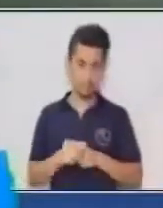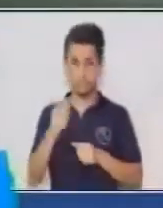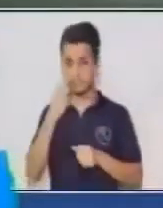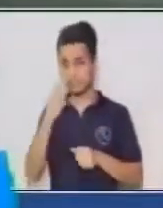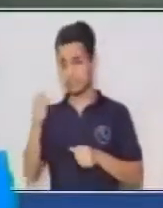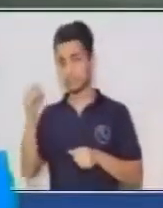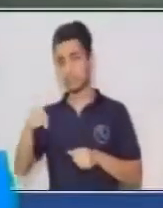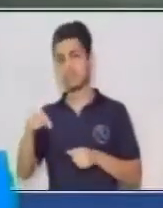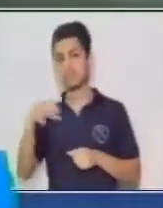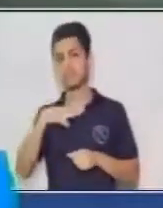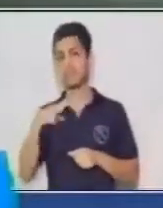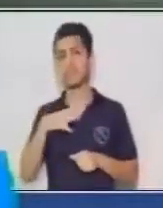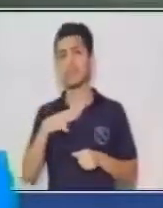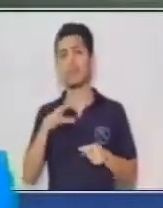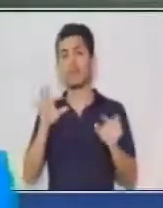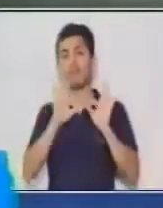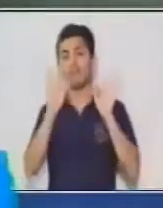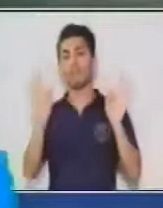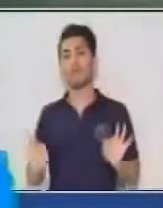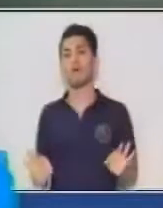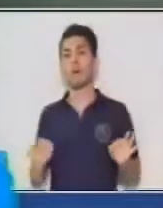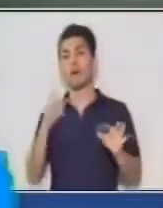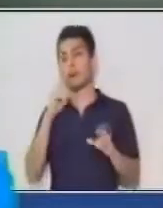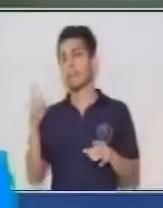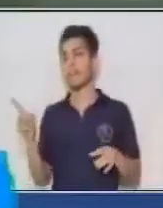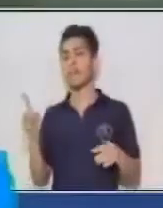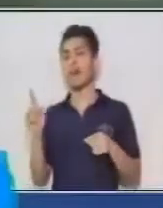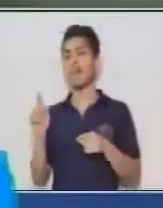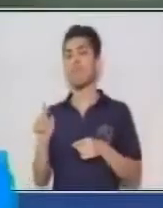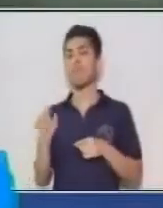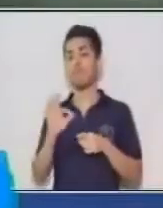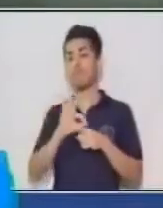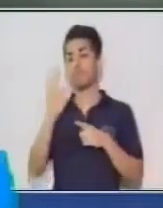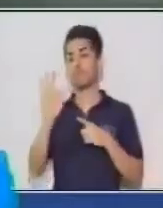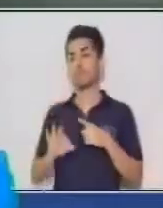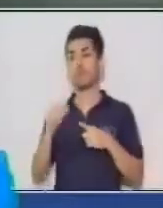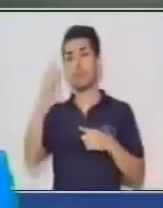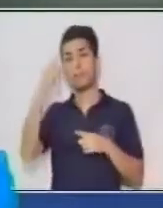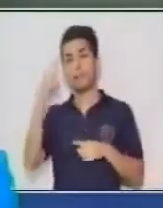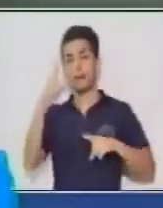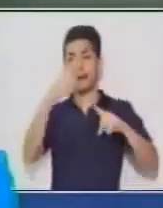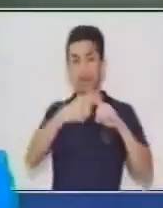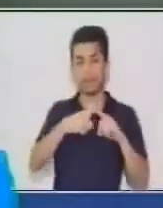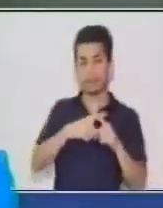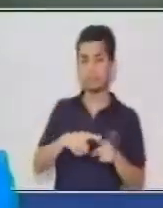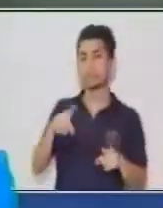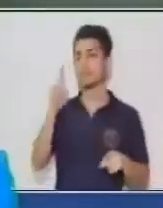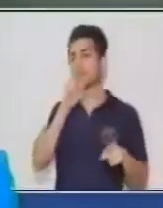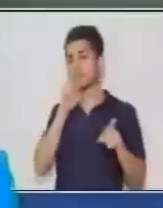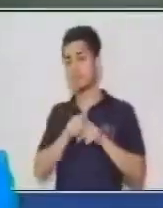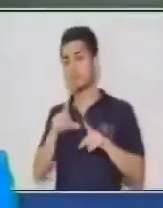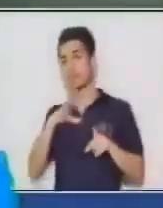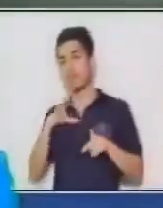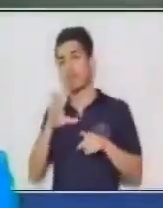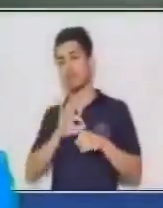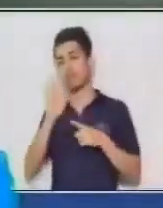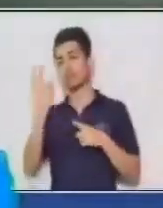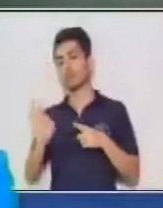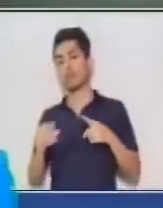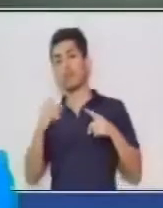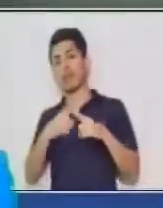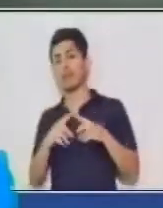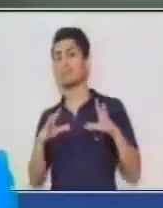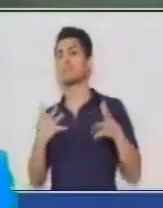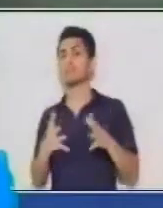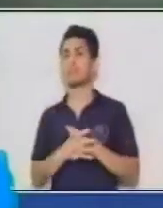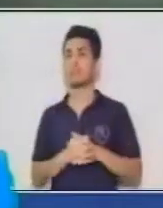la forma y nos dice la función basada en x, la función de x. Y vamos a tener